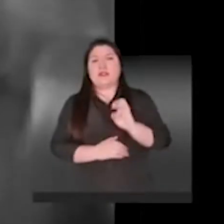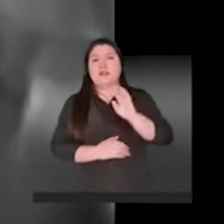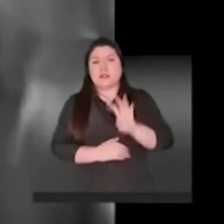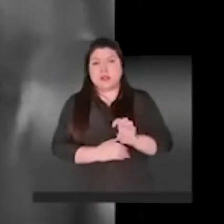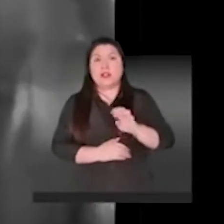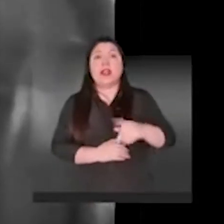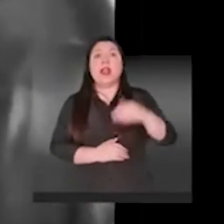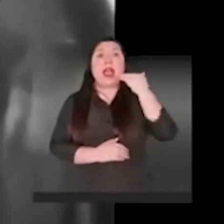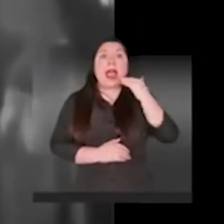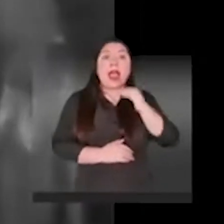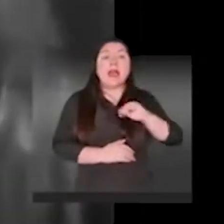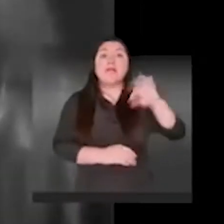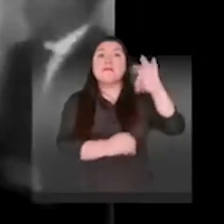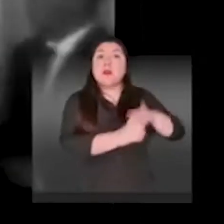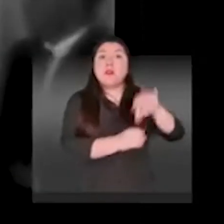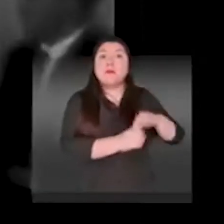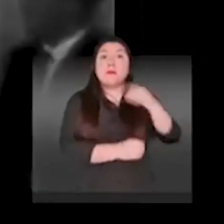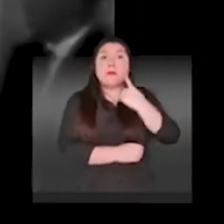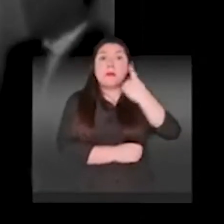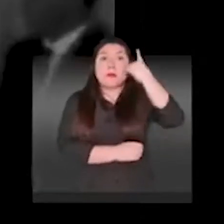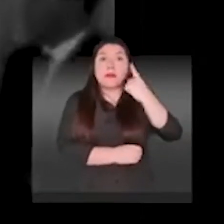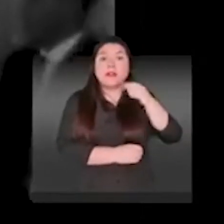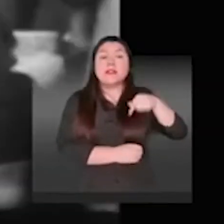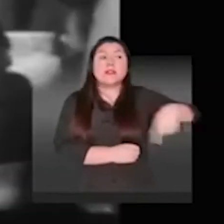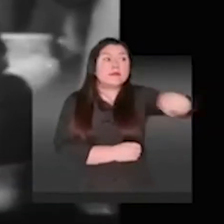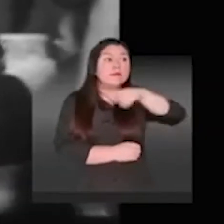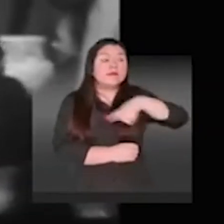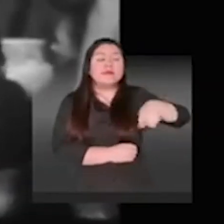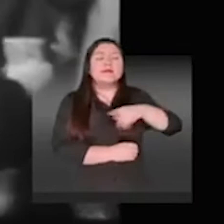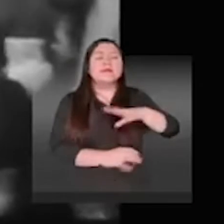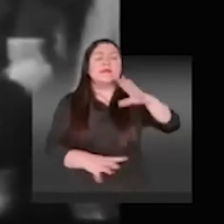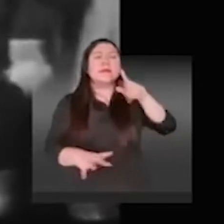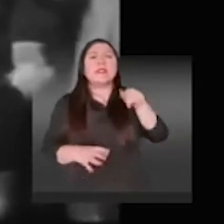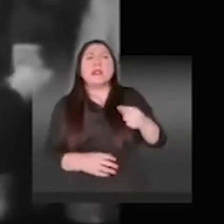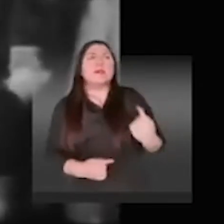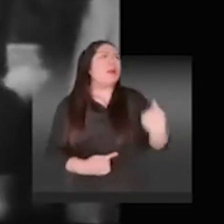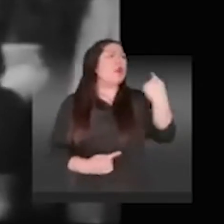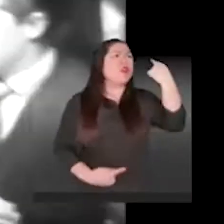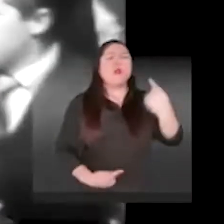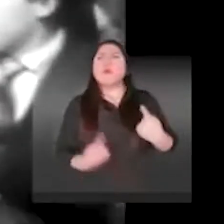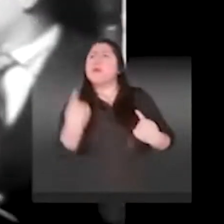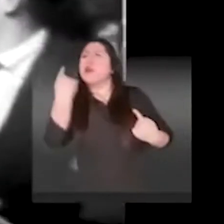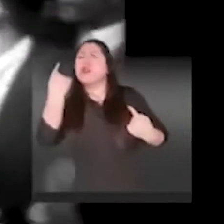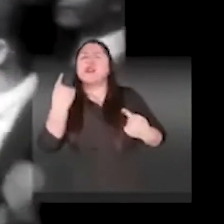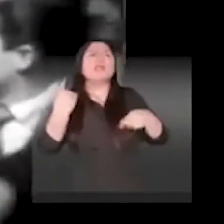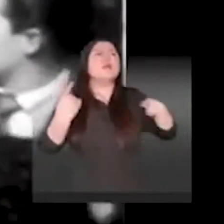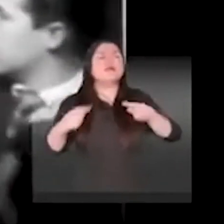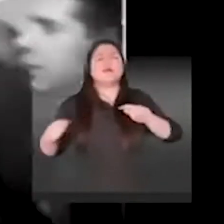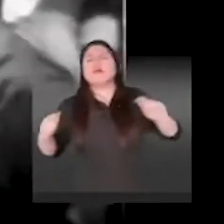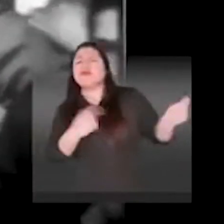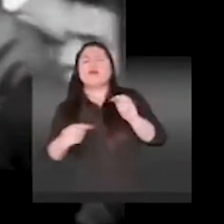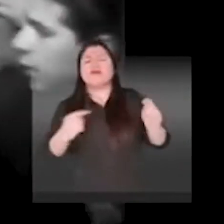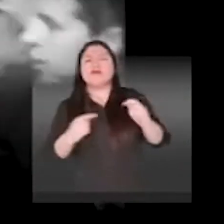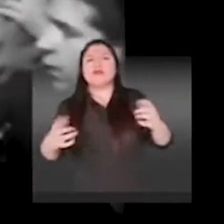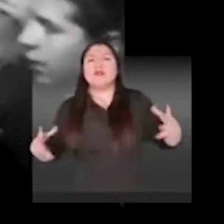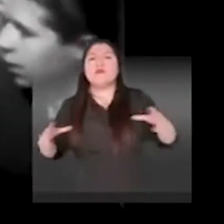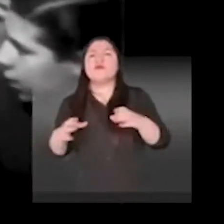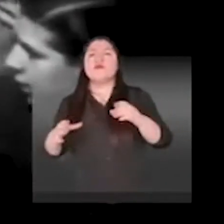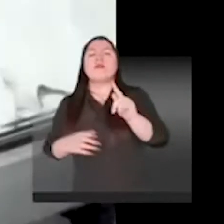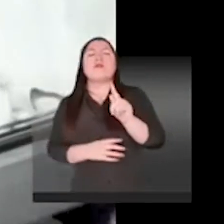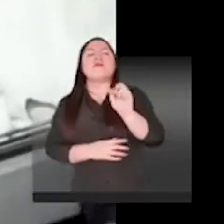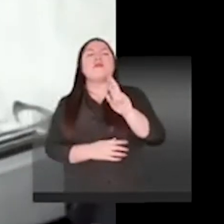Las mujeres votaron por primera vez y lo hicieron en la iniciativa que buscaba un acuerdo entre partidos políticos con el Frente